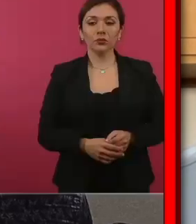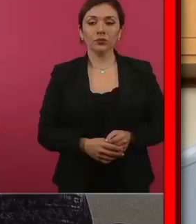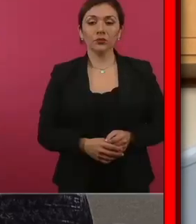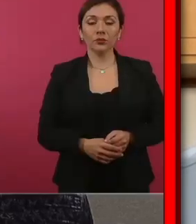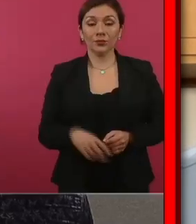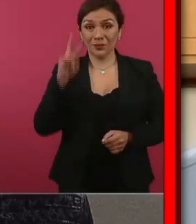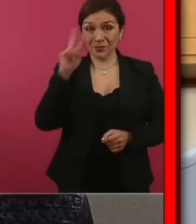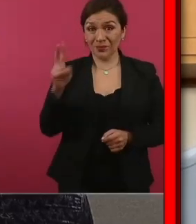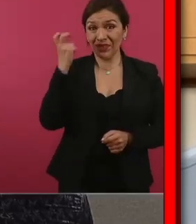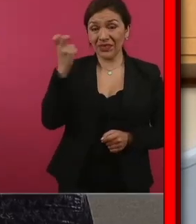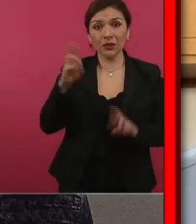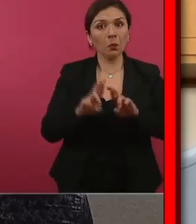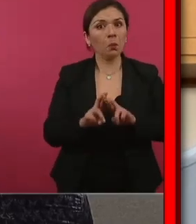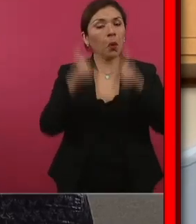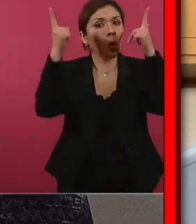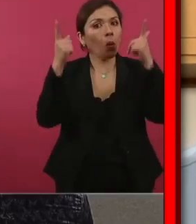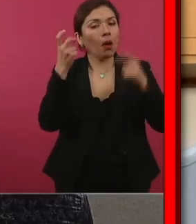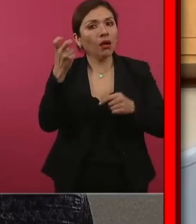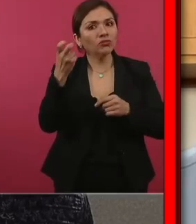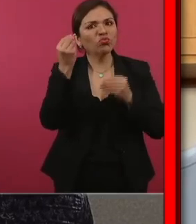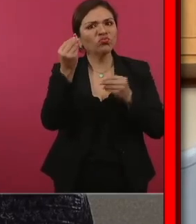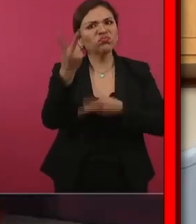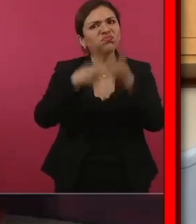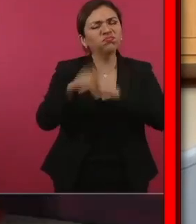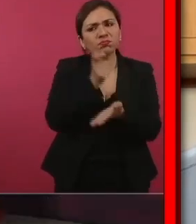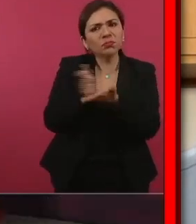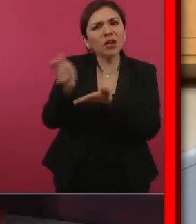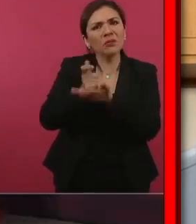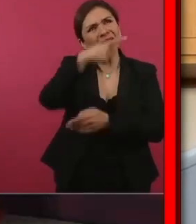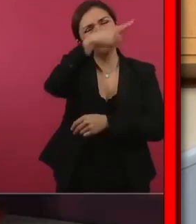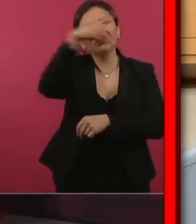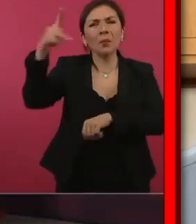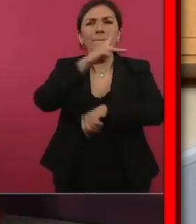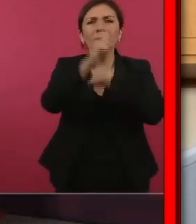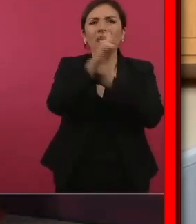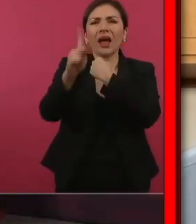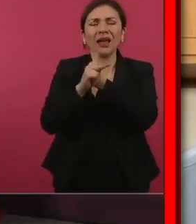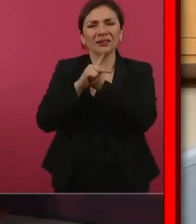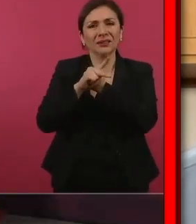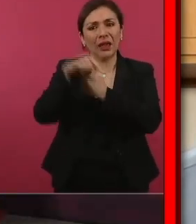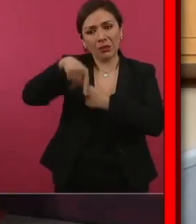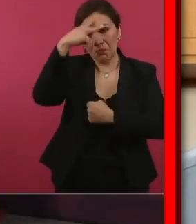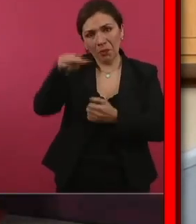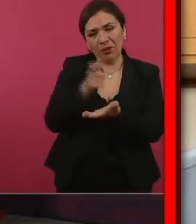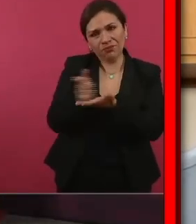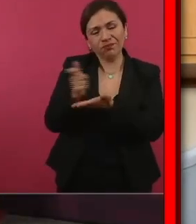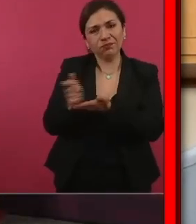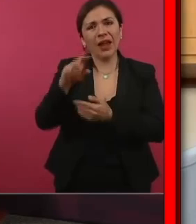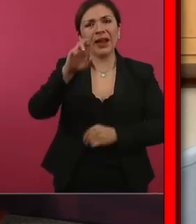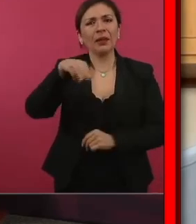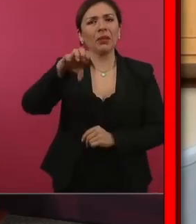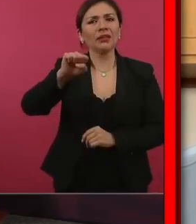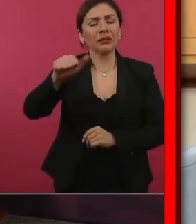ese récord pero siempre en aumento desde que estamos nunca ha habido